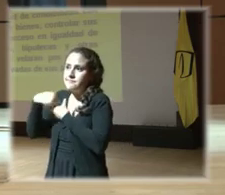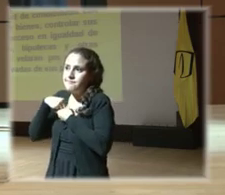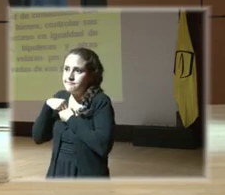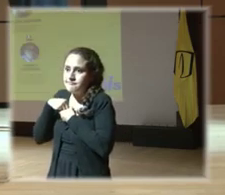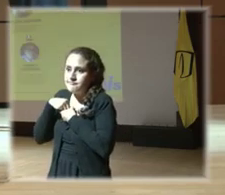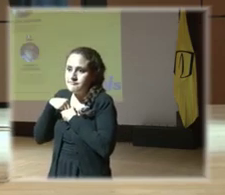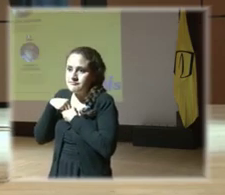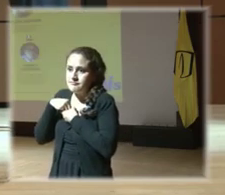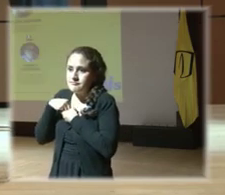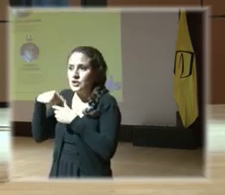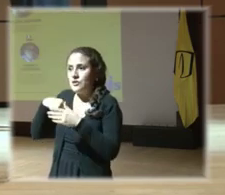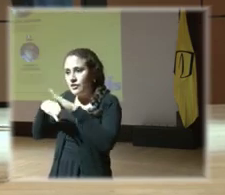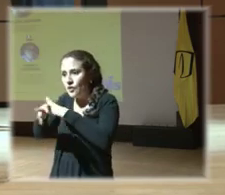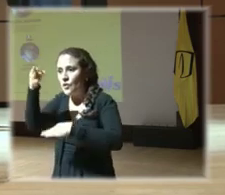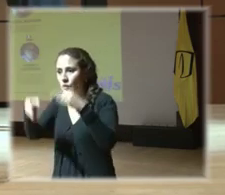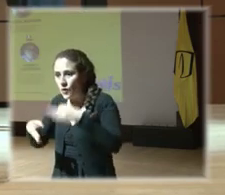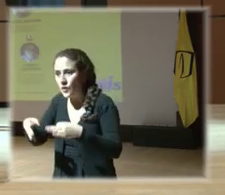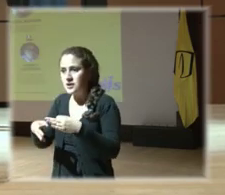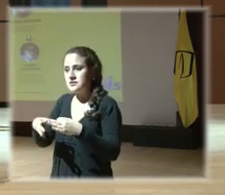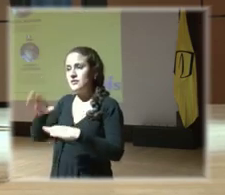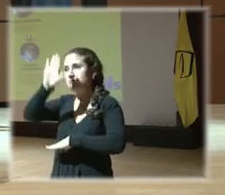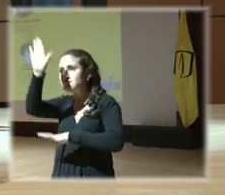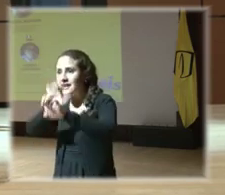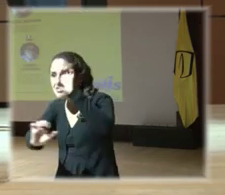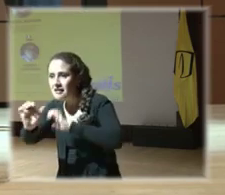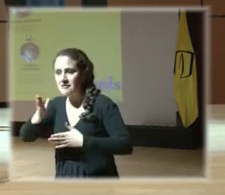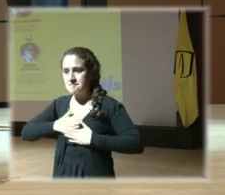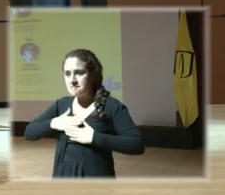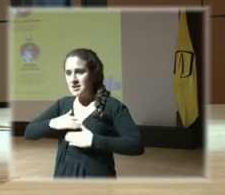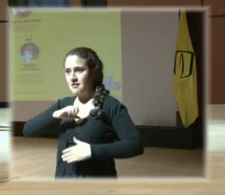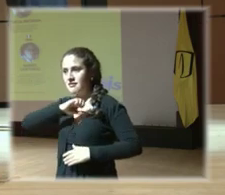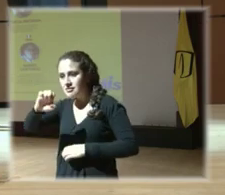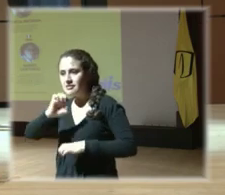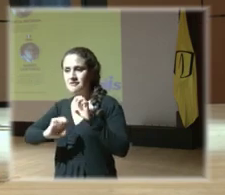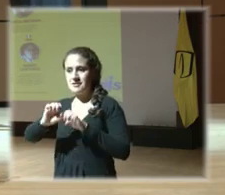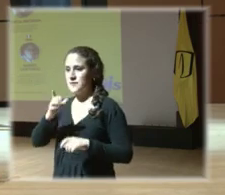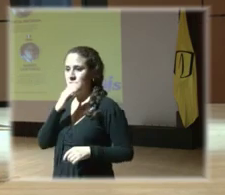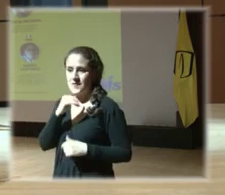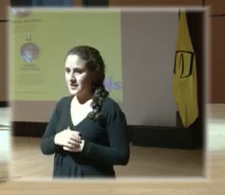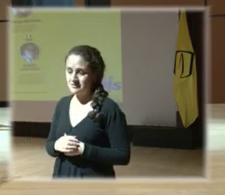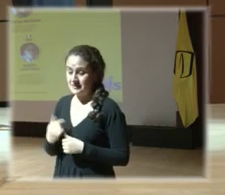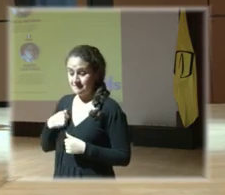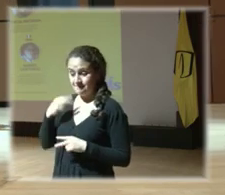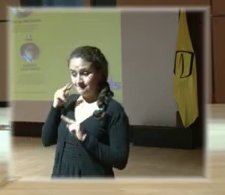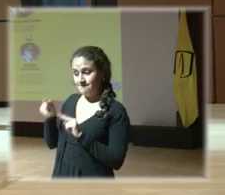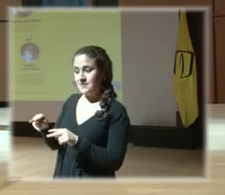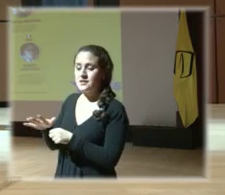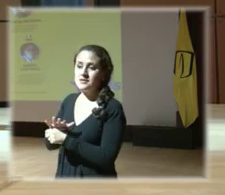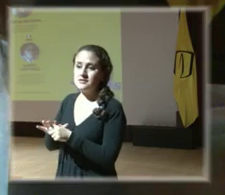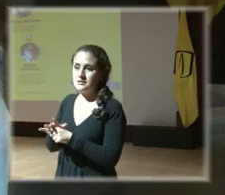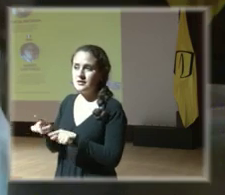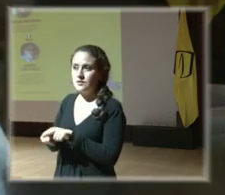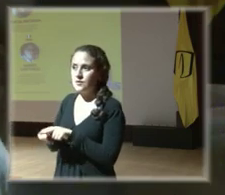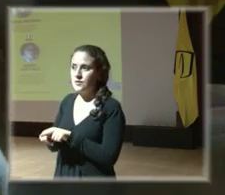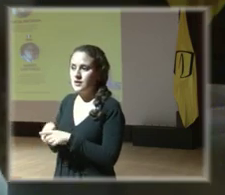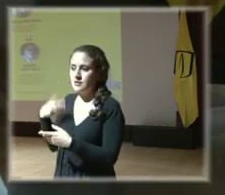básicamente sin acceso a la justicia, sin para mí es básicamente una